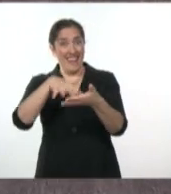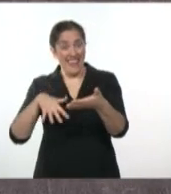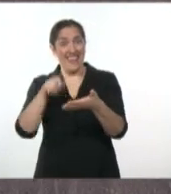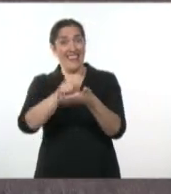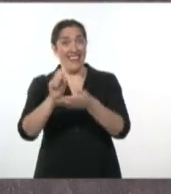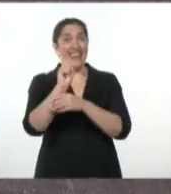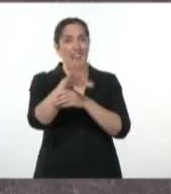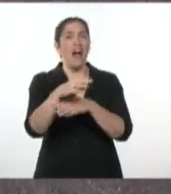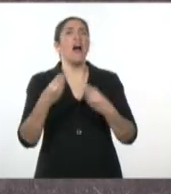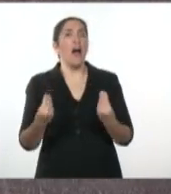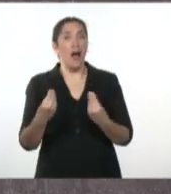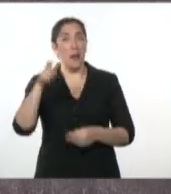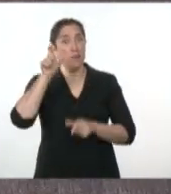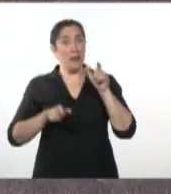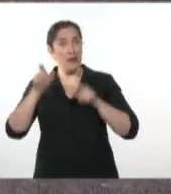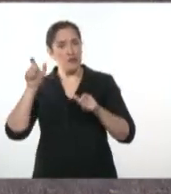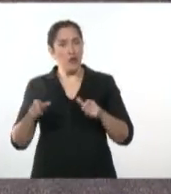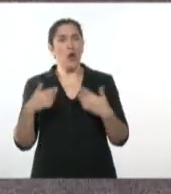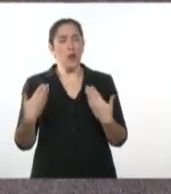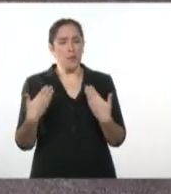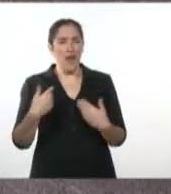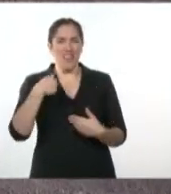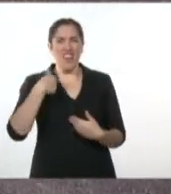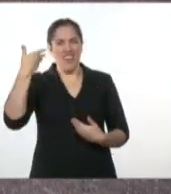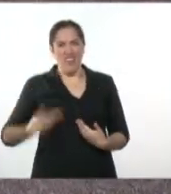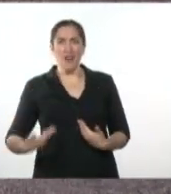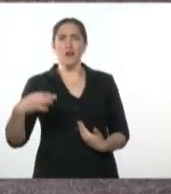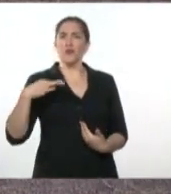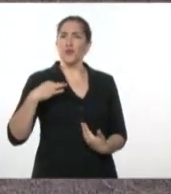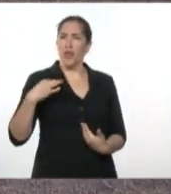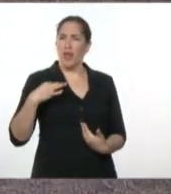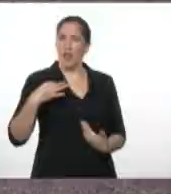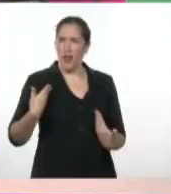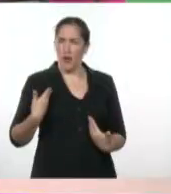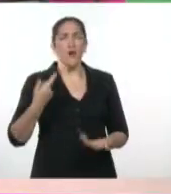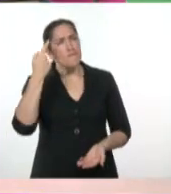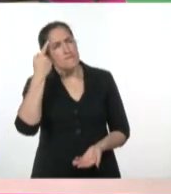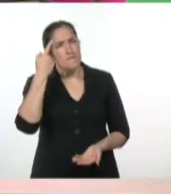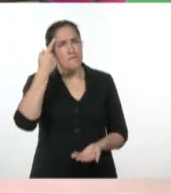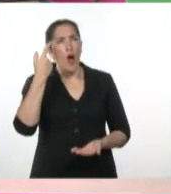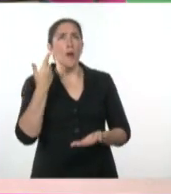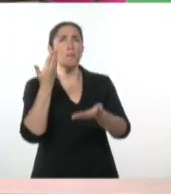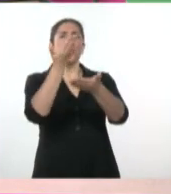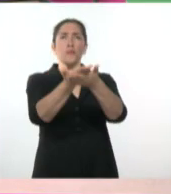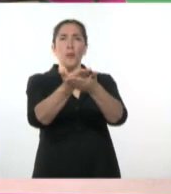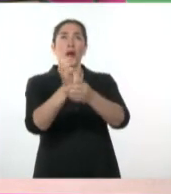práctica su trabajar desde la ciudadanía, es decir, pensar cómo podemos cambiar ciertas cuestiones de la sociedad.